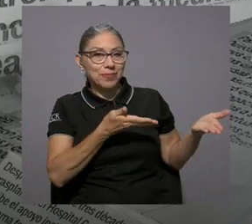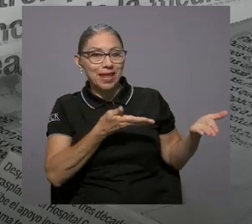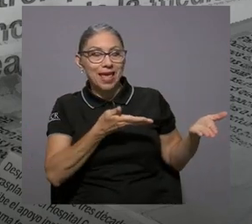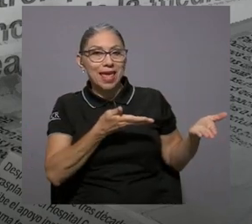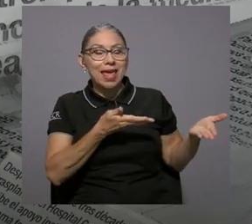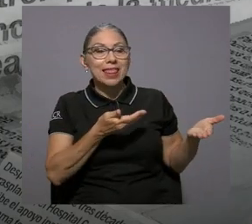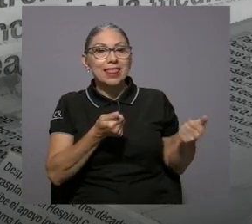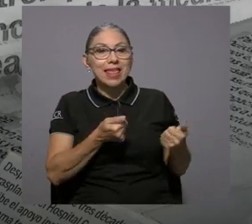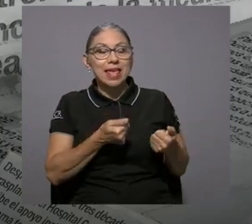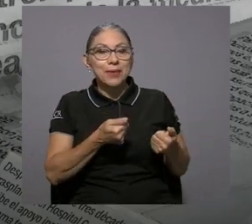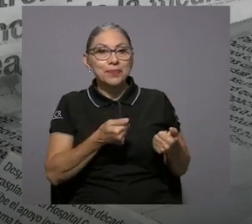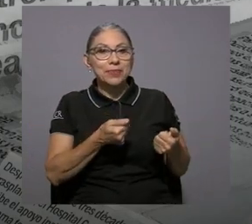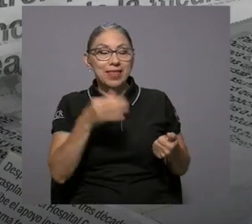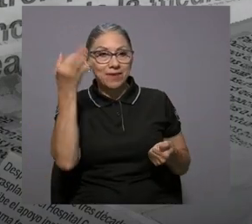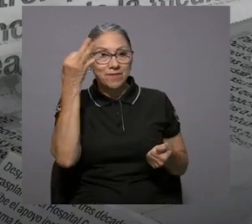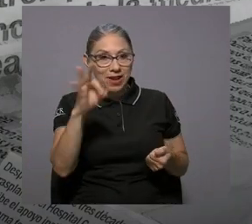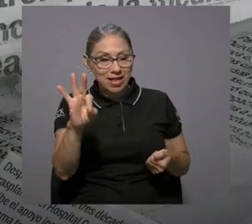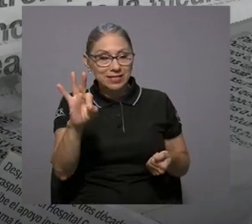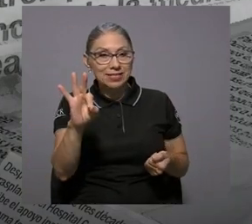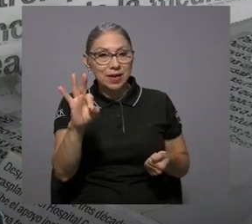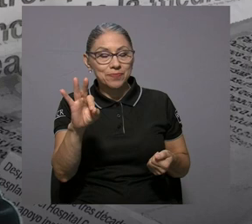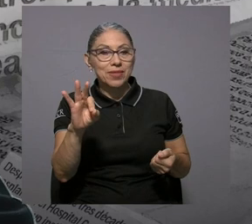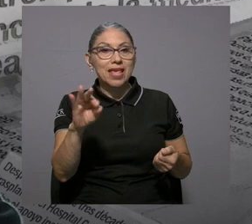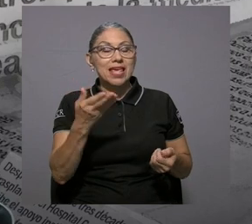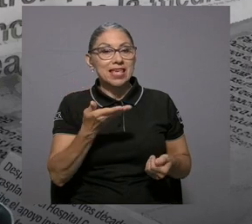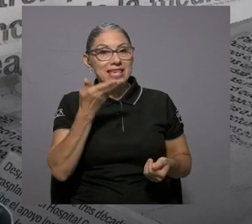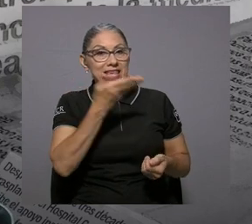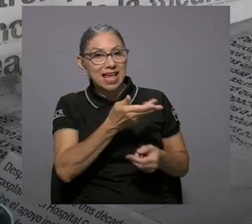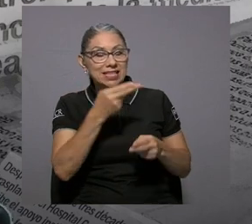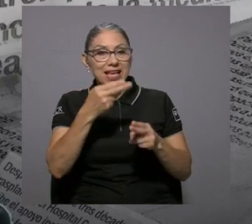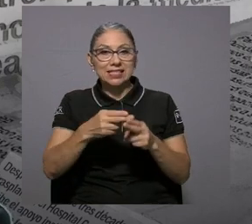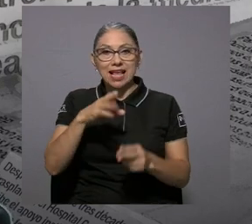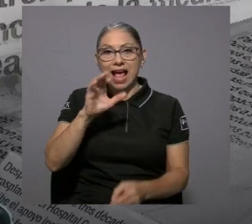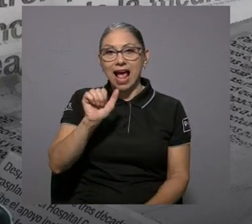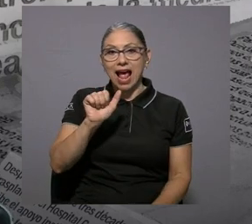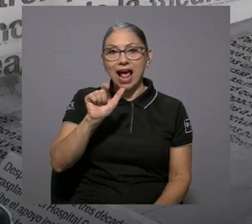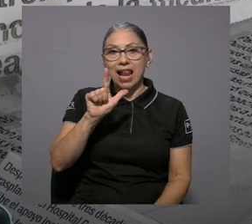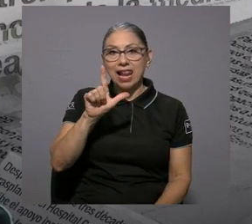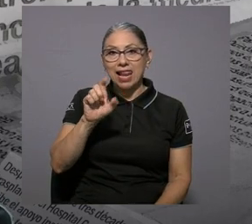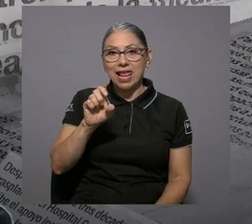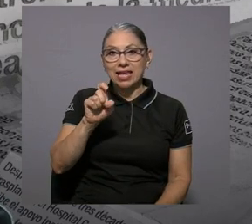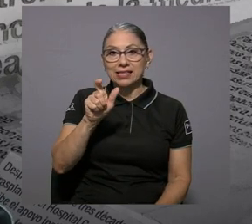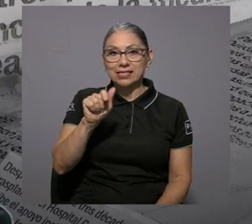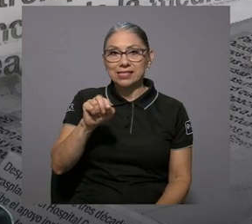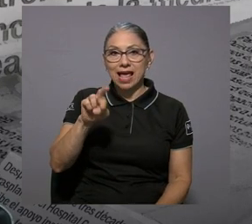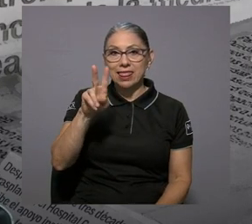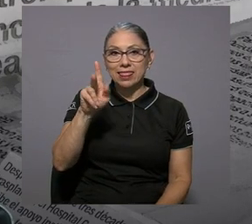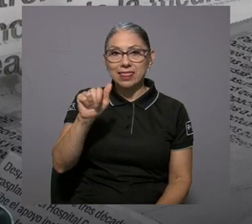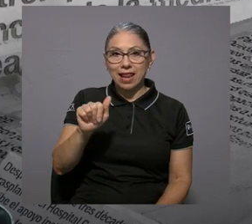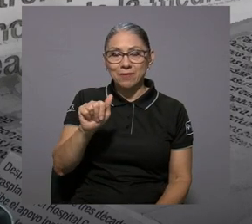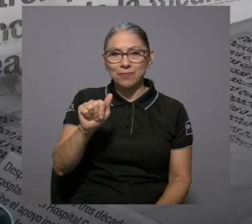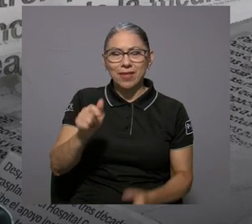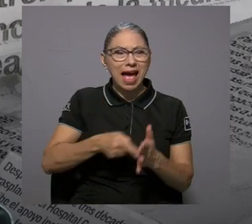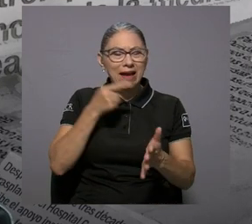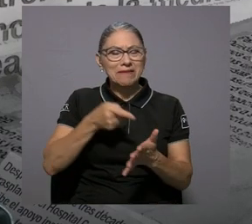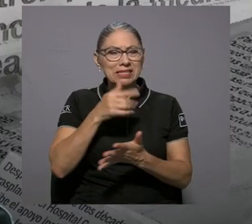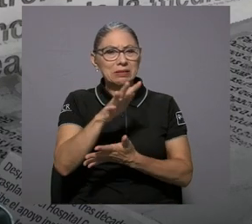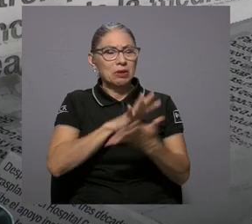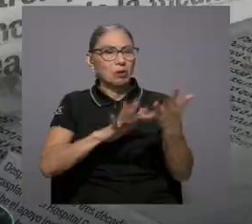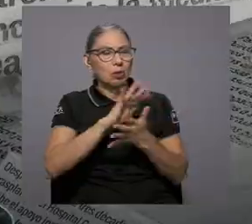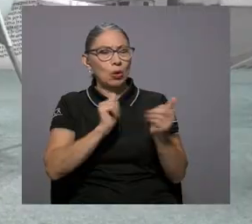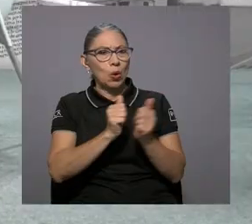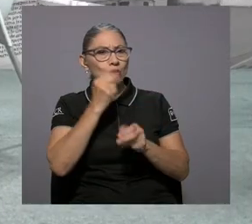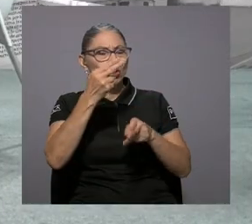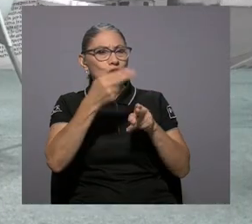la señora embajadora de Francia, y ella es Alexandra, a veces me enredo con los